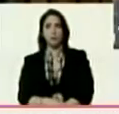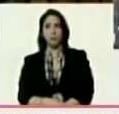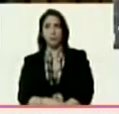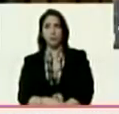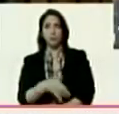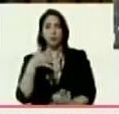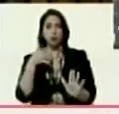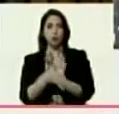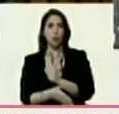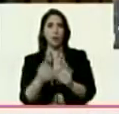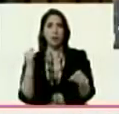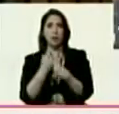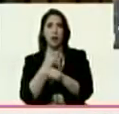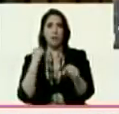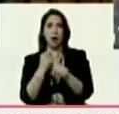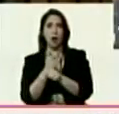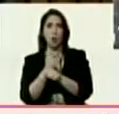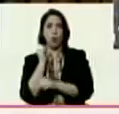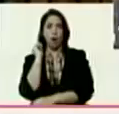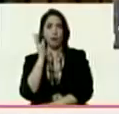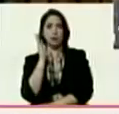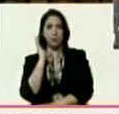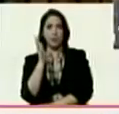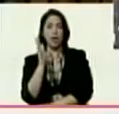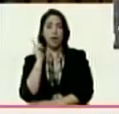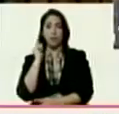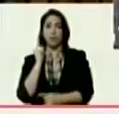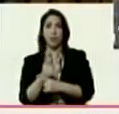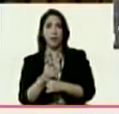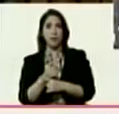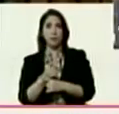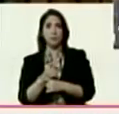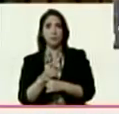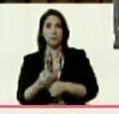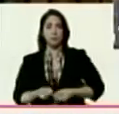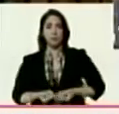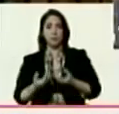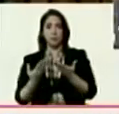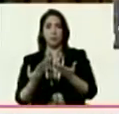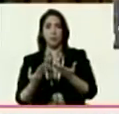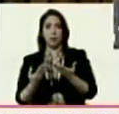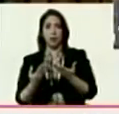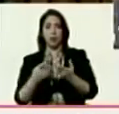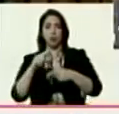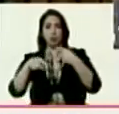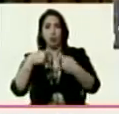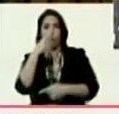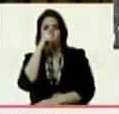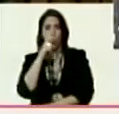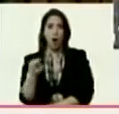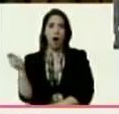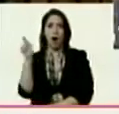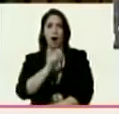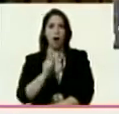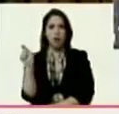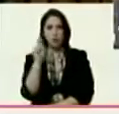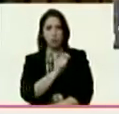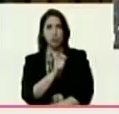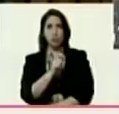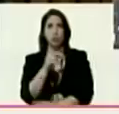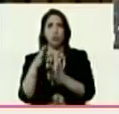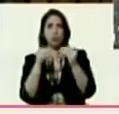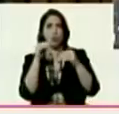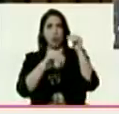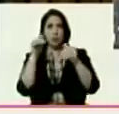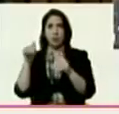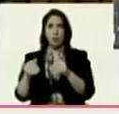de su gestión y de la Asamblea. Deben dar cuenta anualmente de su gestión a sus electores y electoras, de la